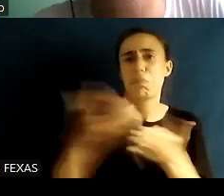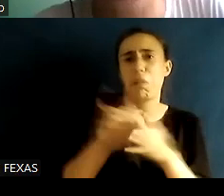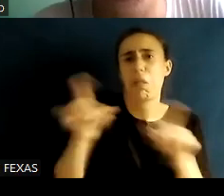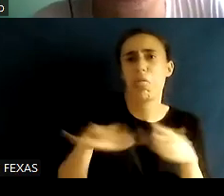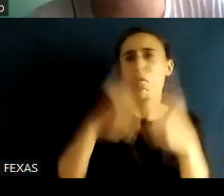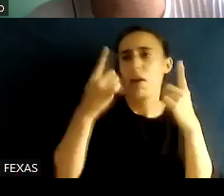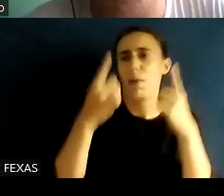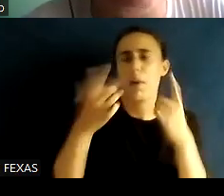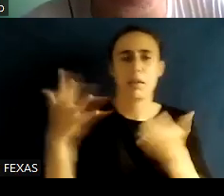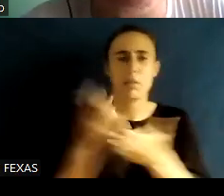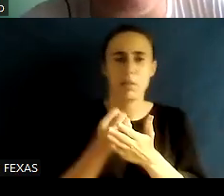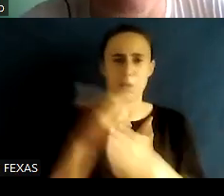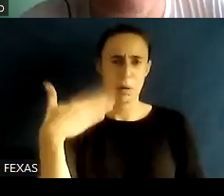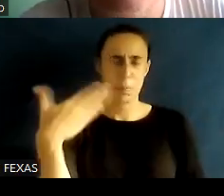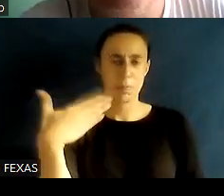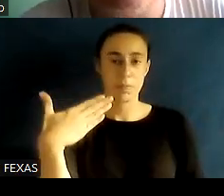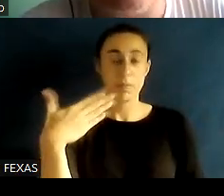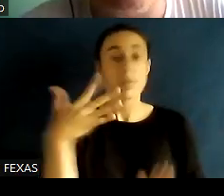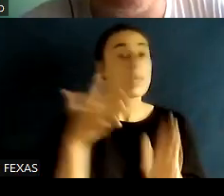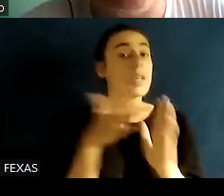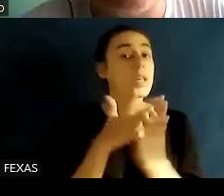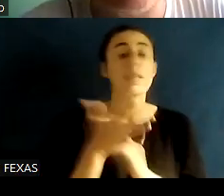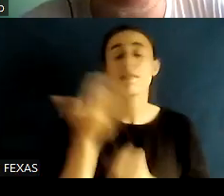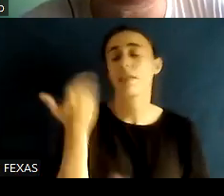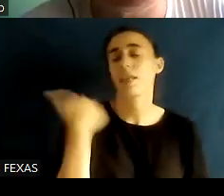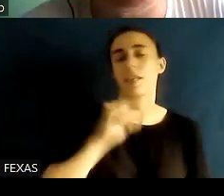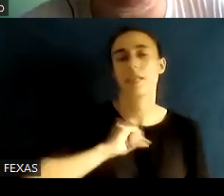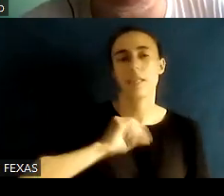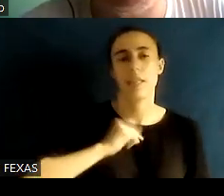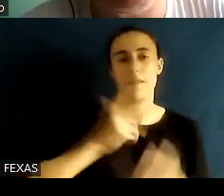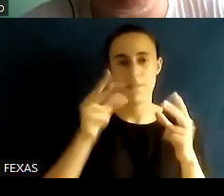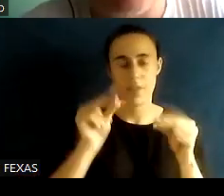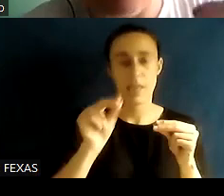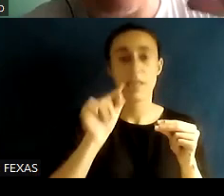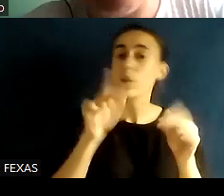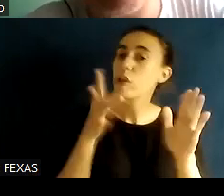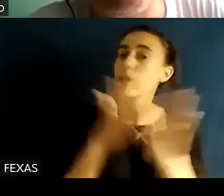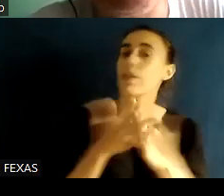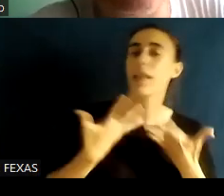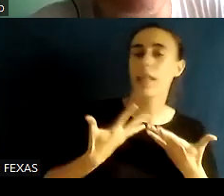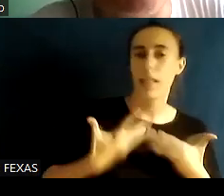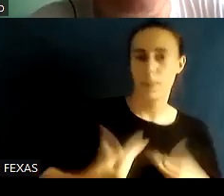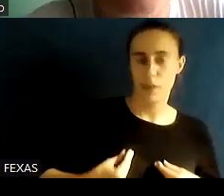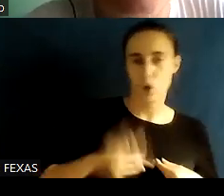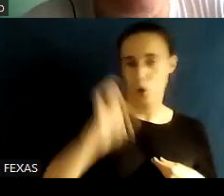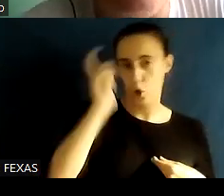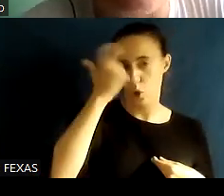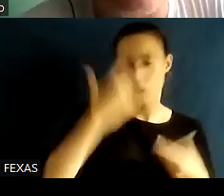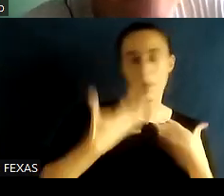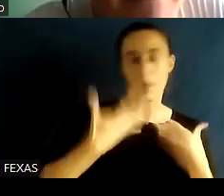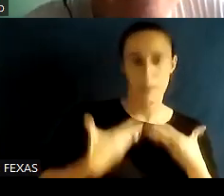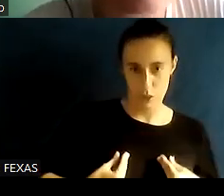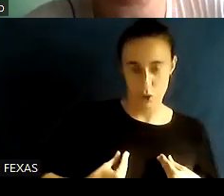poco y no sentimos, dejamos de sentir. Eso sería bien la depresión, el concepto depresión.